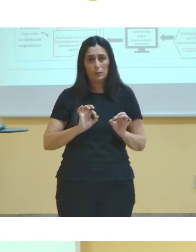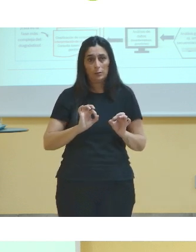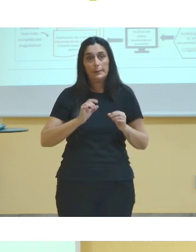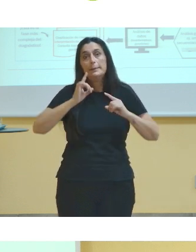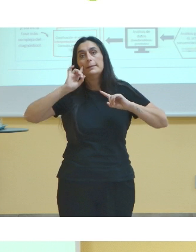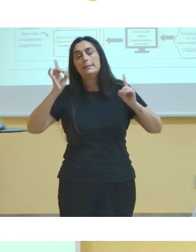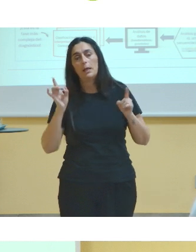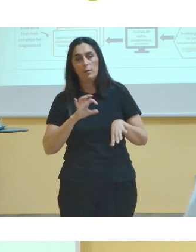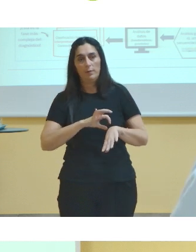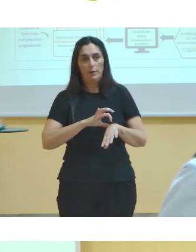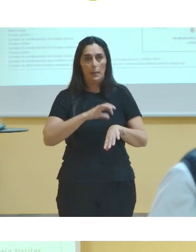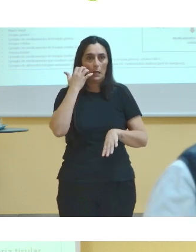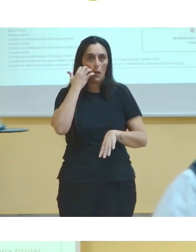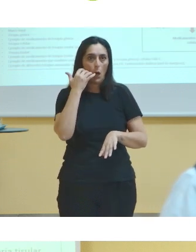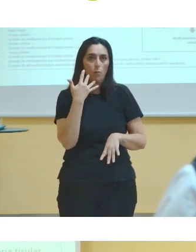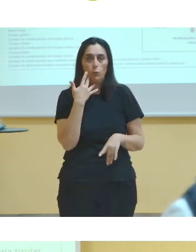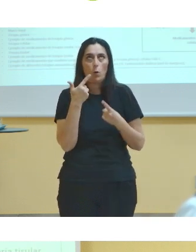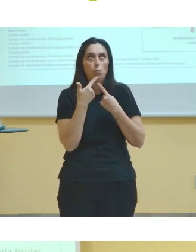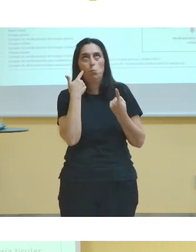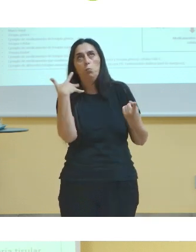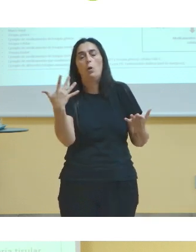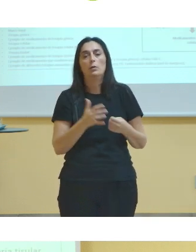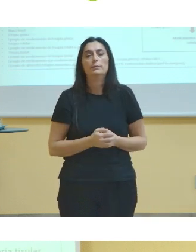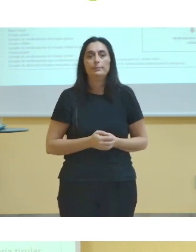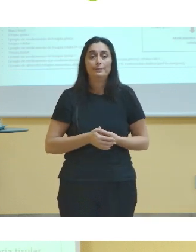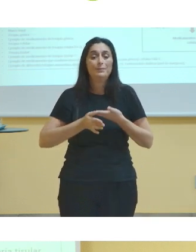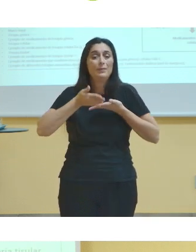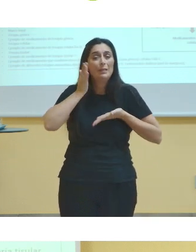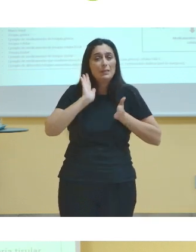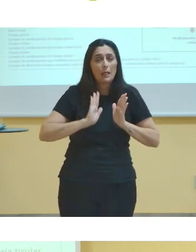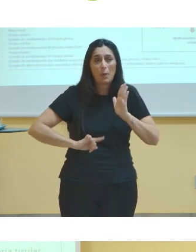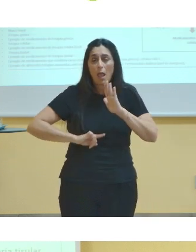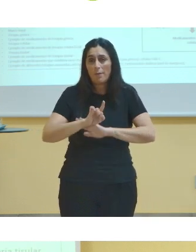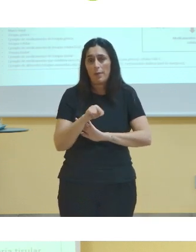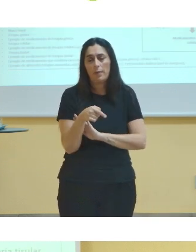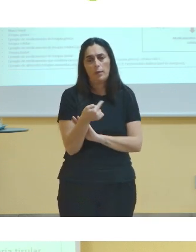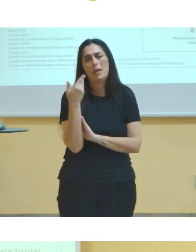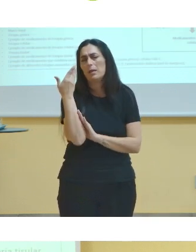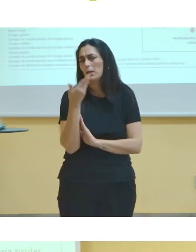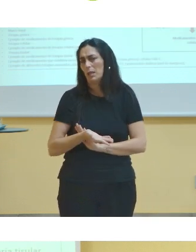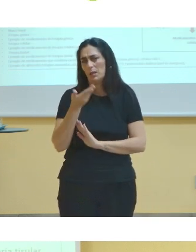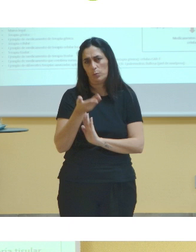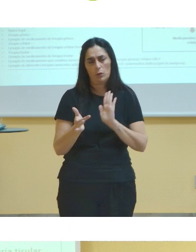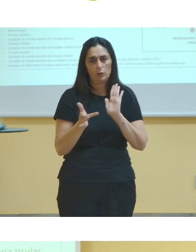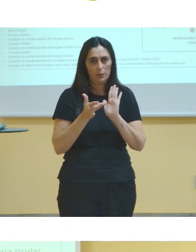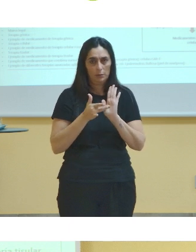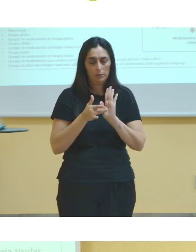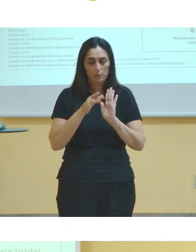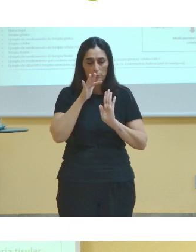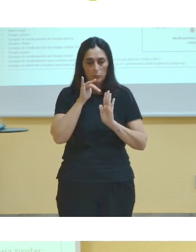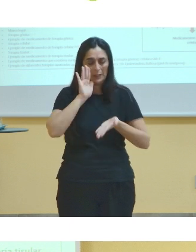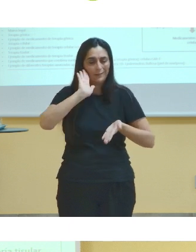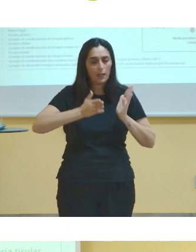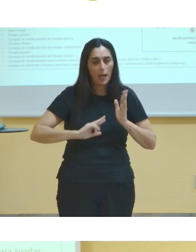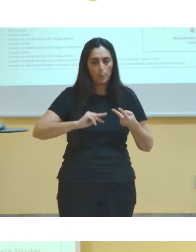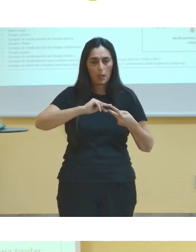enfermedad rara, pues muy conocida. Terapias avanzadas también era un número fundamental, porque claro, terapia génica, estamos